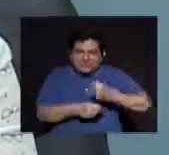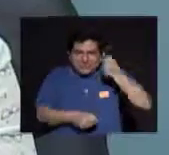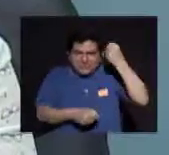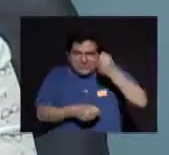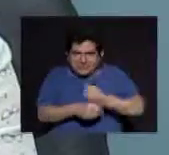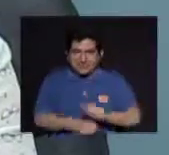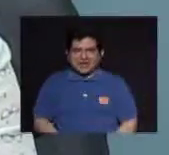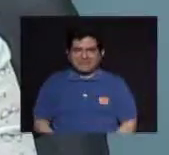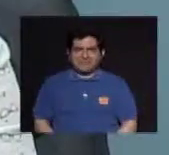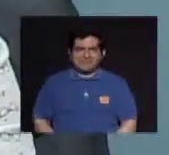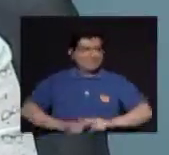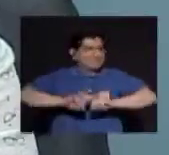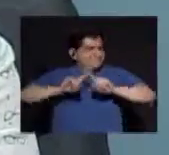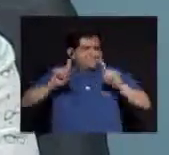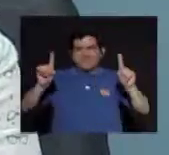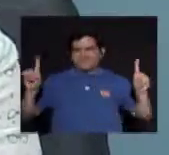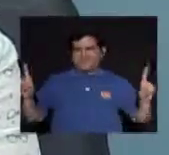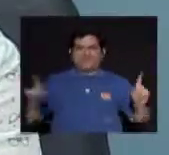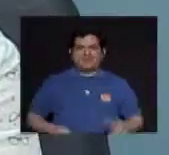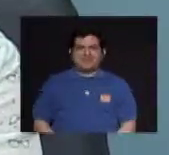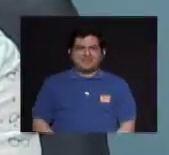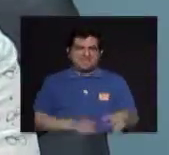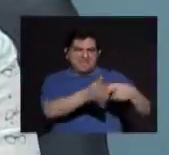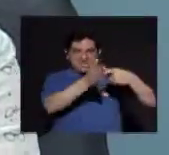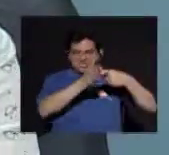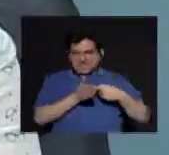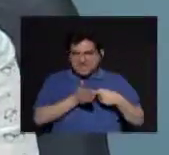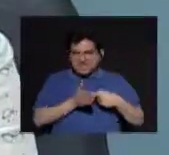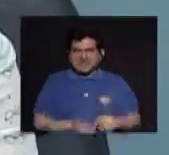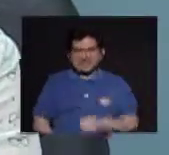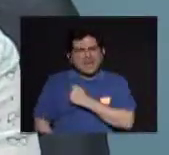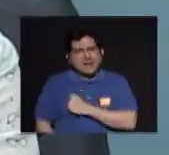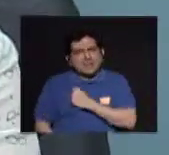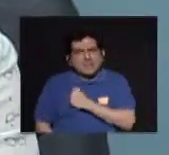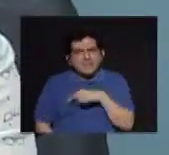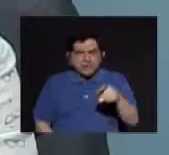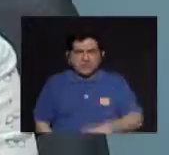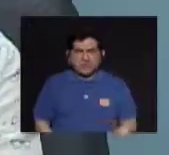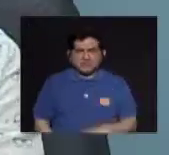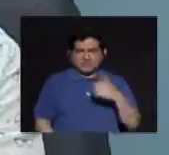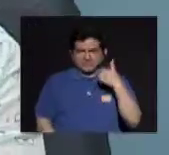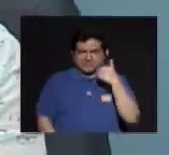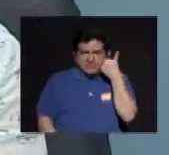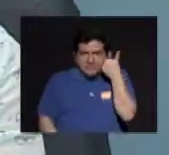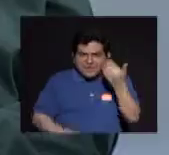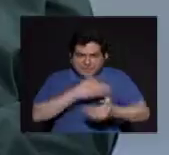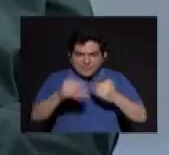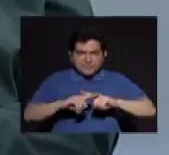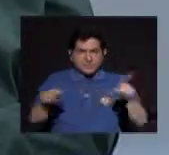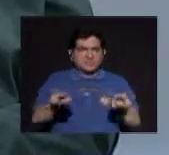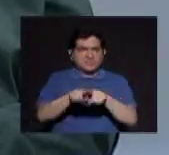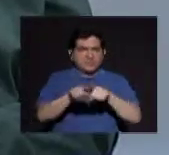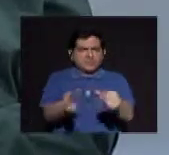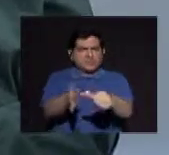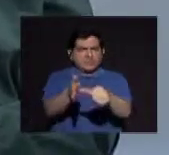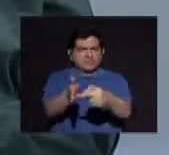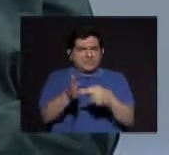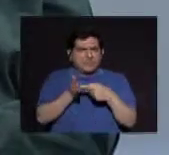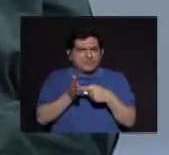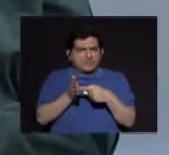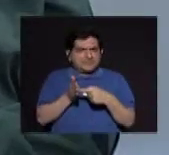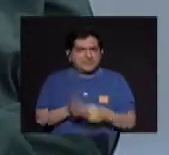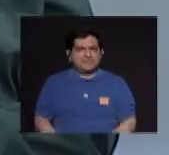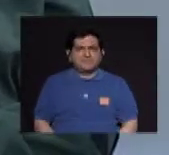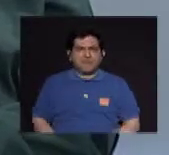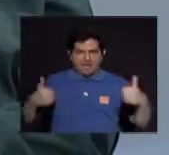magnitud del trabajo pasa de aquí a aquí, digamos, en exigencia, ¿verdad? Digo, perdón, eso facilita, pero también reta,